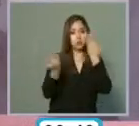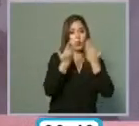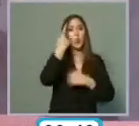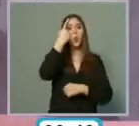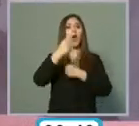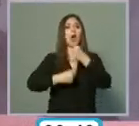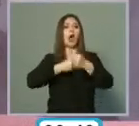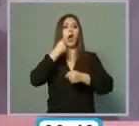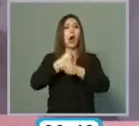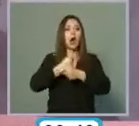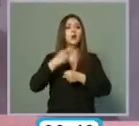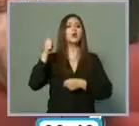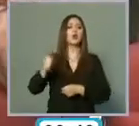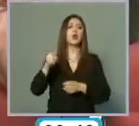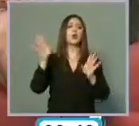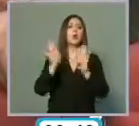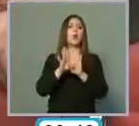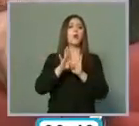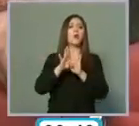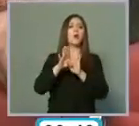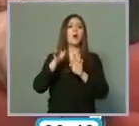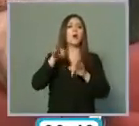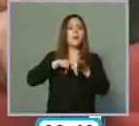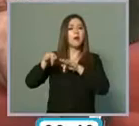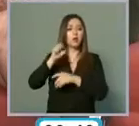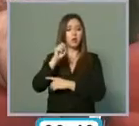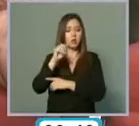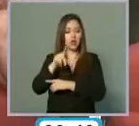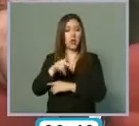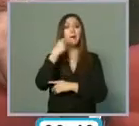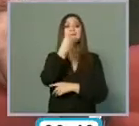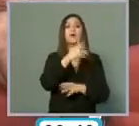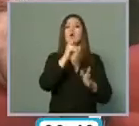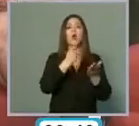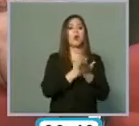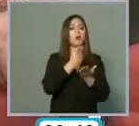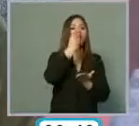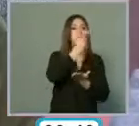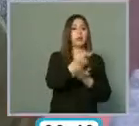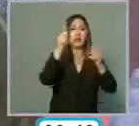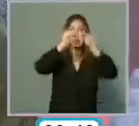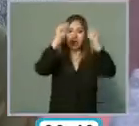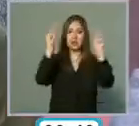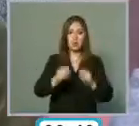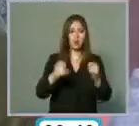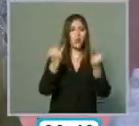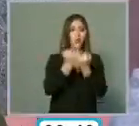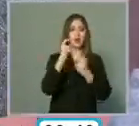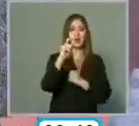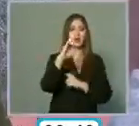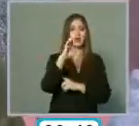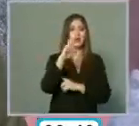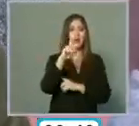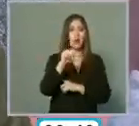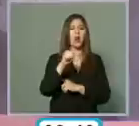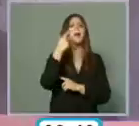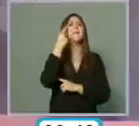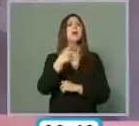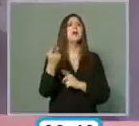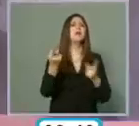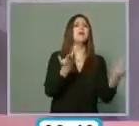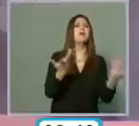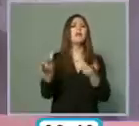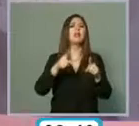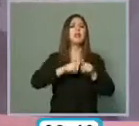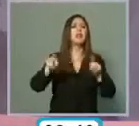Ambos salen con título y cédula. ¿Y cuál es la diferencia de uno y de otro? O sea, como qué actividades, a grosso modo, haría uno y otro. Bueno, las